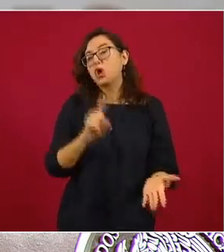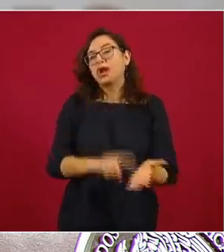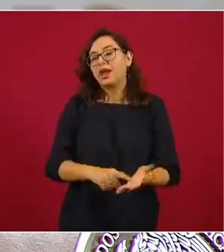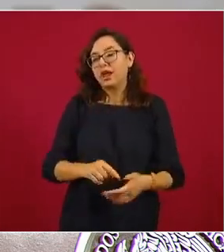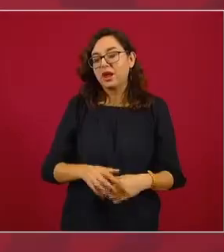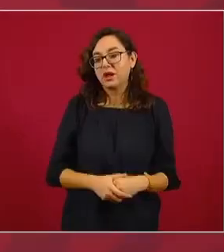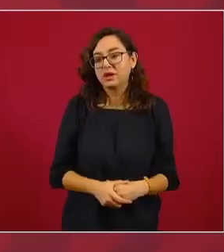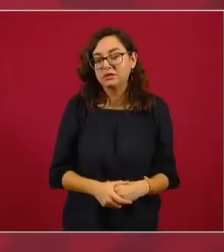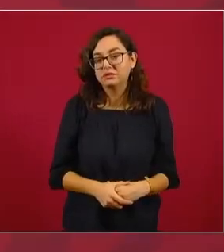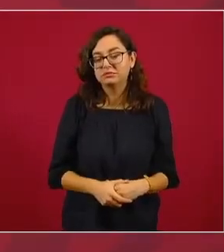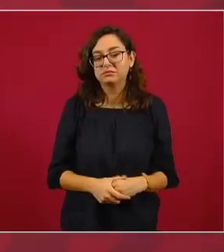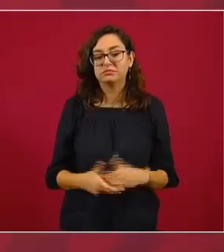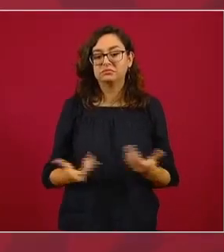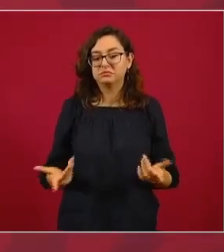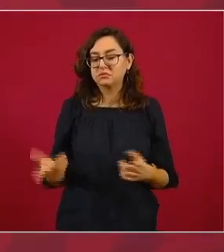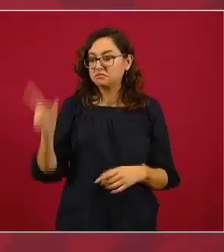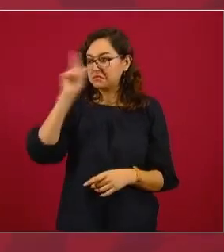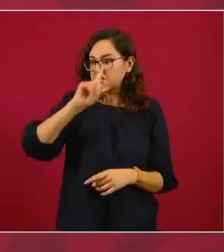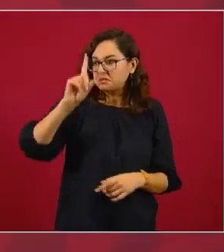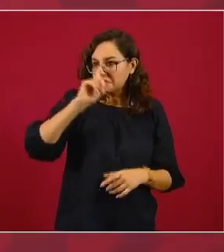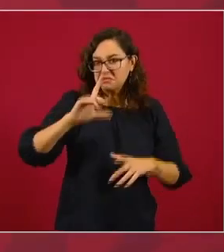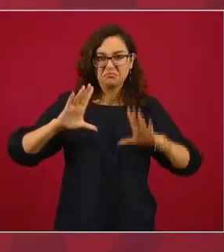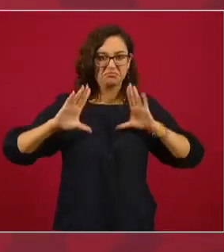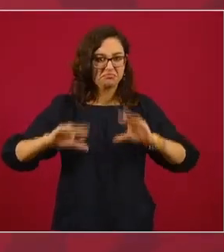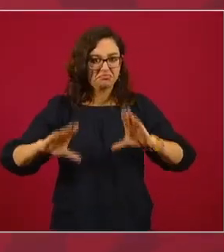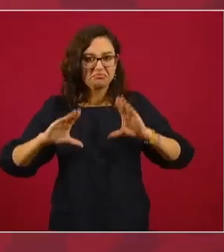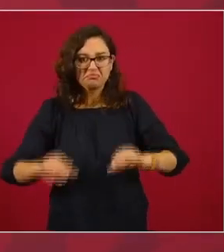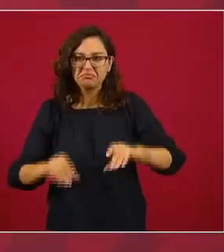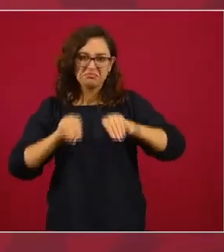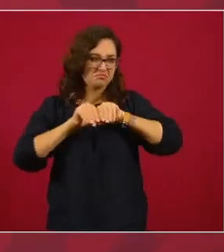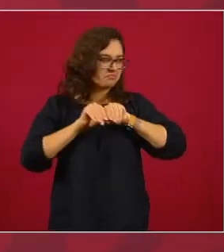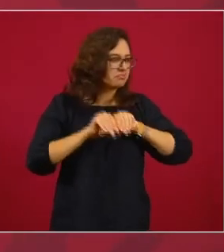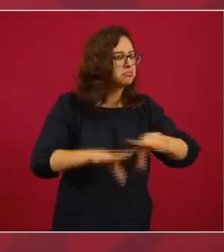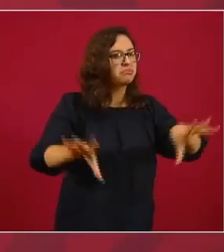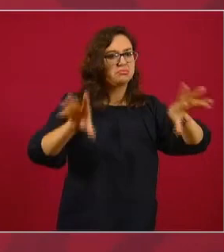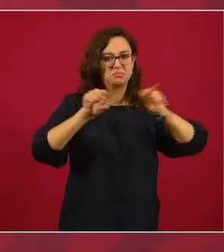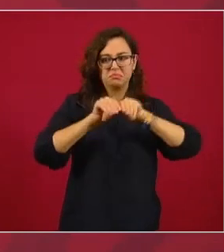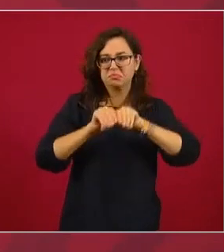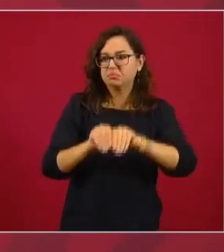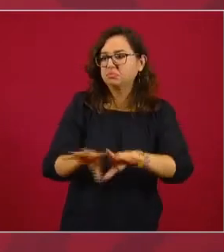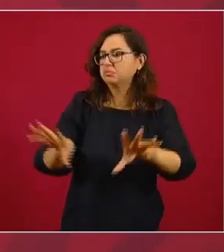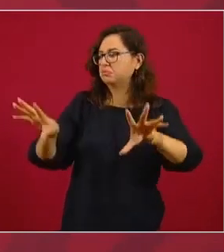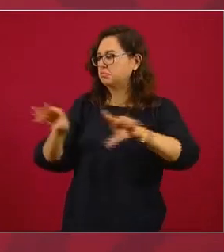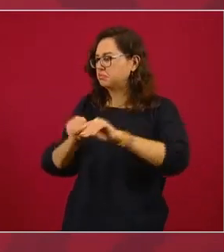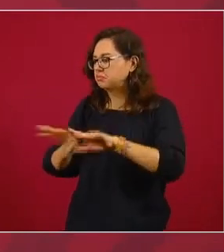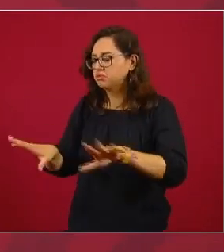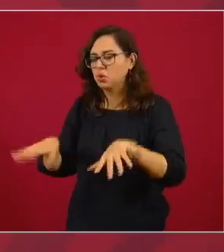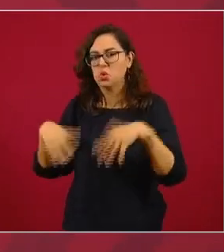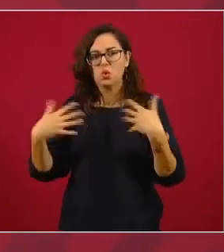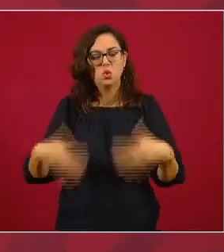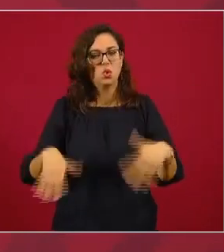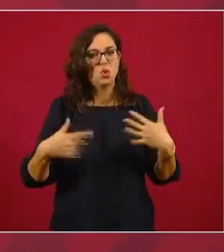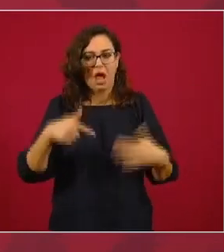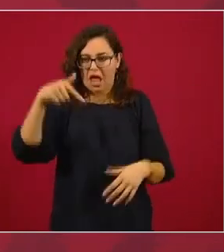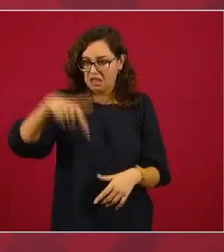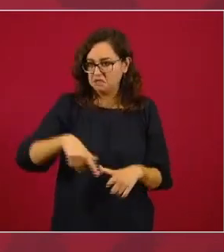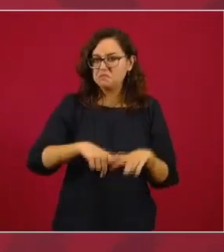se haya orientado tanto, se haya concientizado tanto como en México.